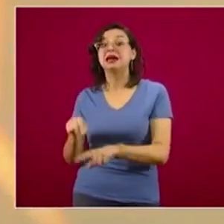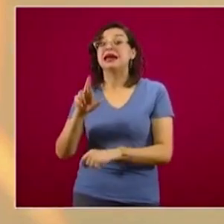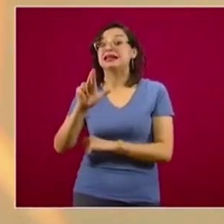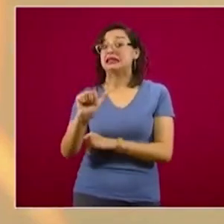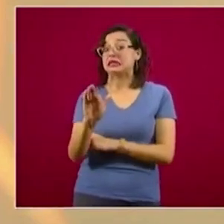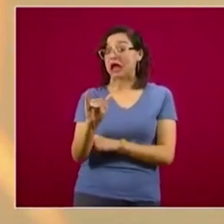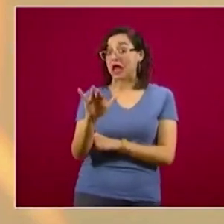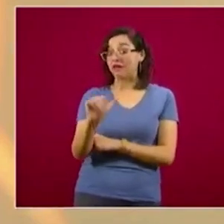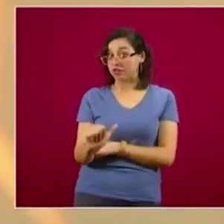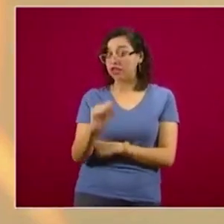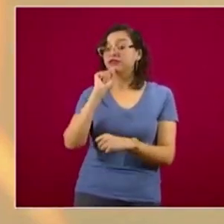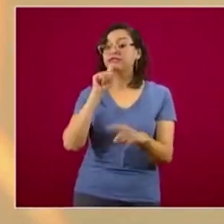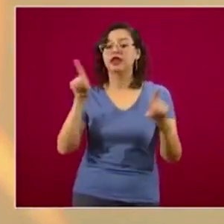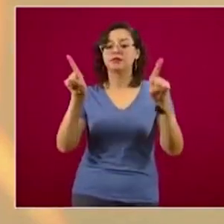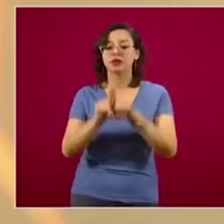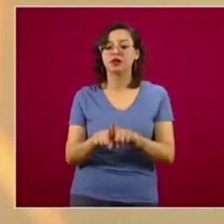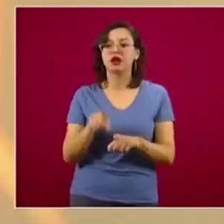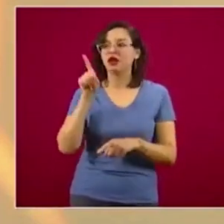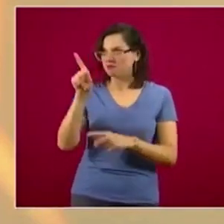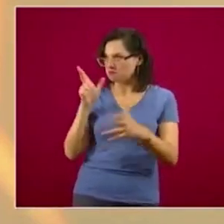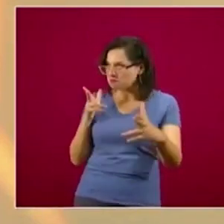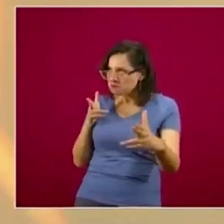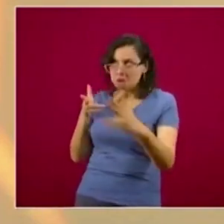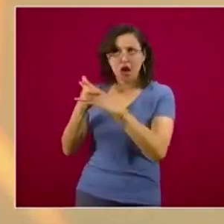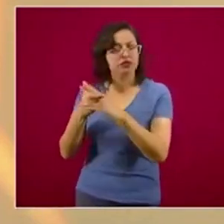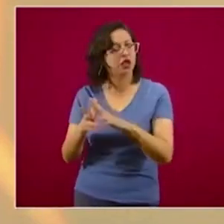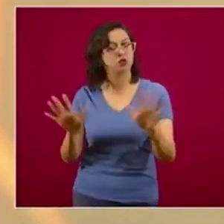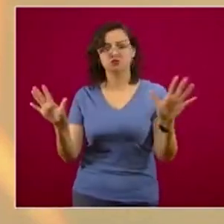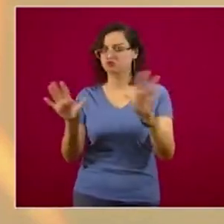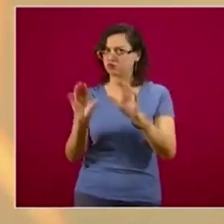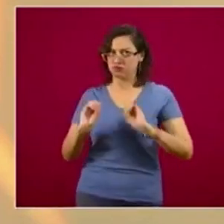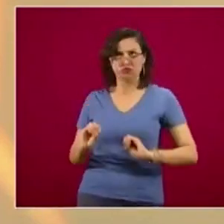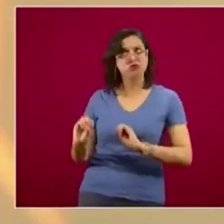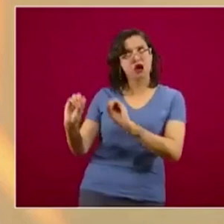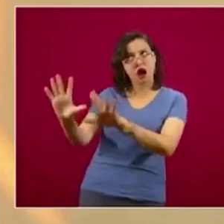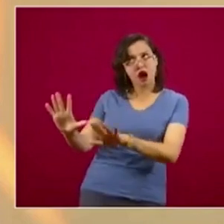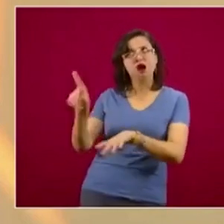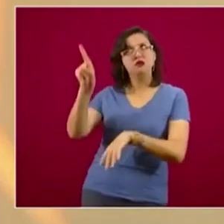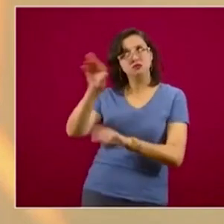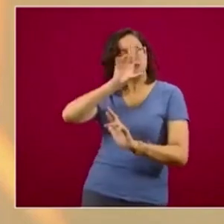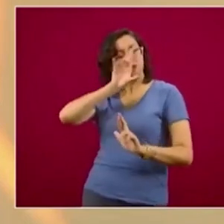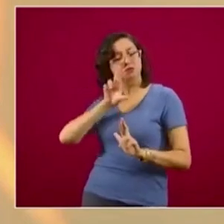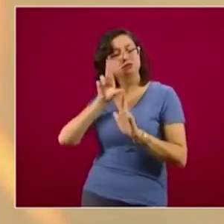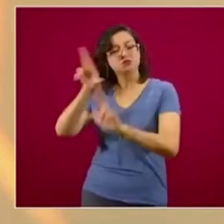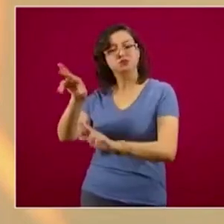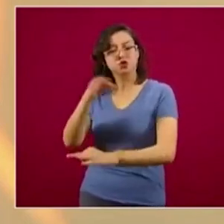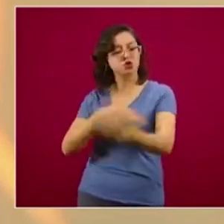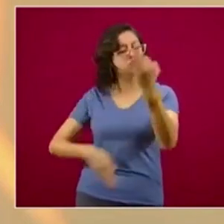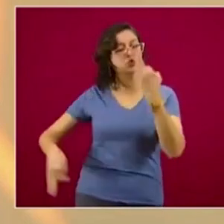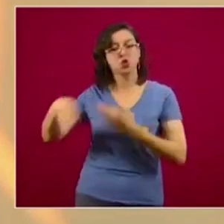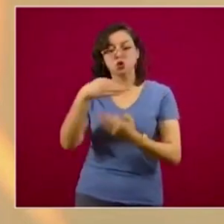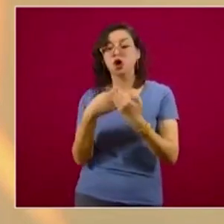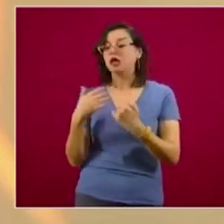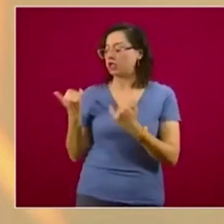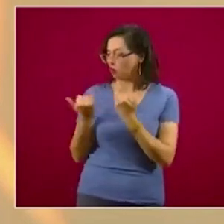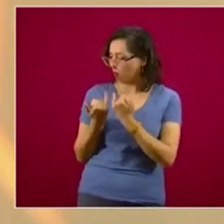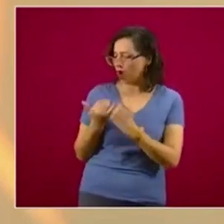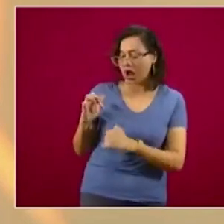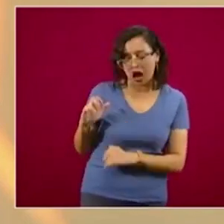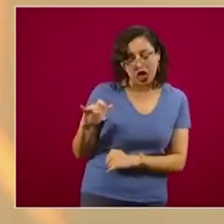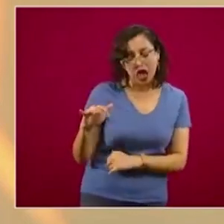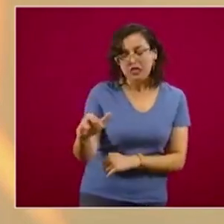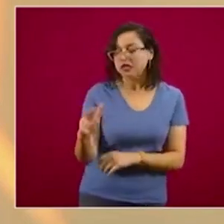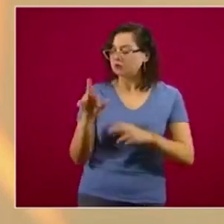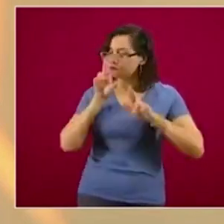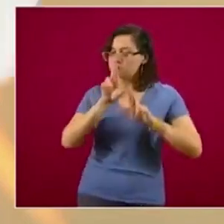rabia. No quiere decir que hay que ir a eliminarlos. Los animales son seres vivos y hay que respetarlos a todos, hasta las arañas. Pero lo